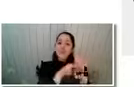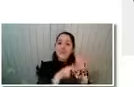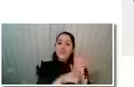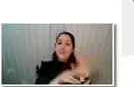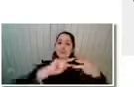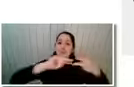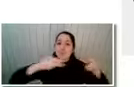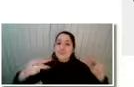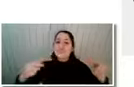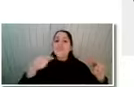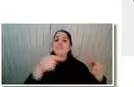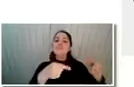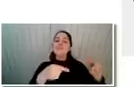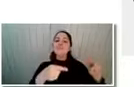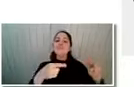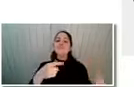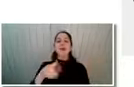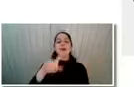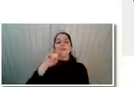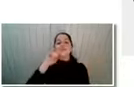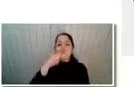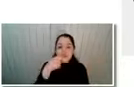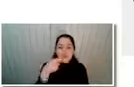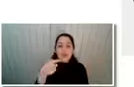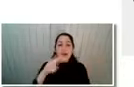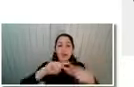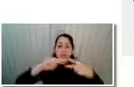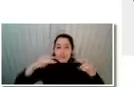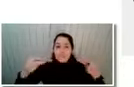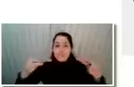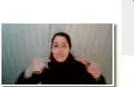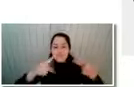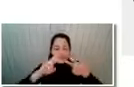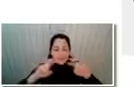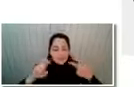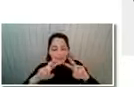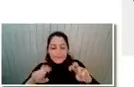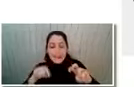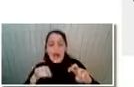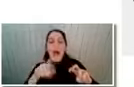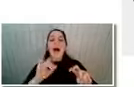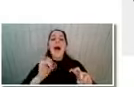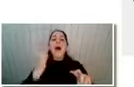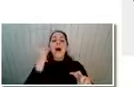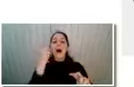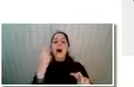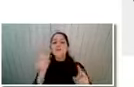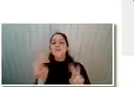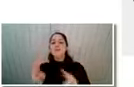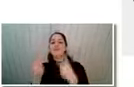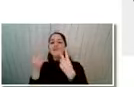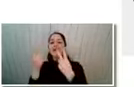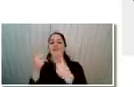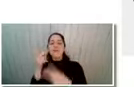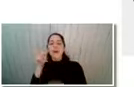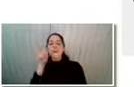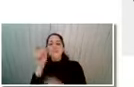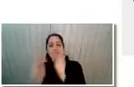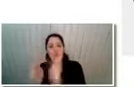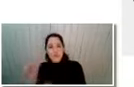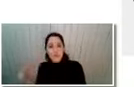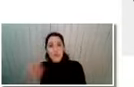proteínas de los seres vivos. ¿Qué es lo que es? Hay básicamente dos tipos de material genético, el que se